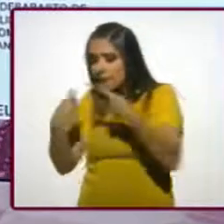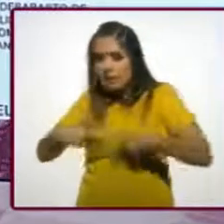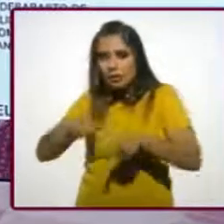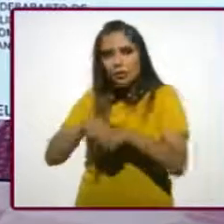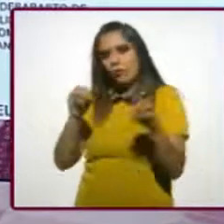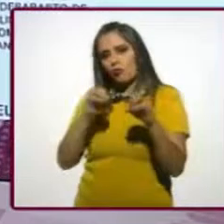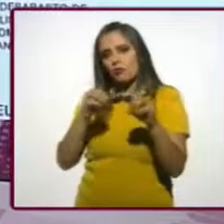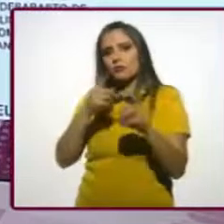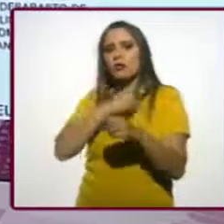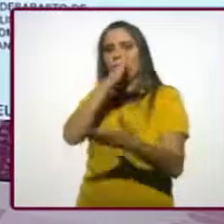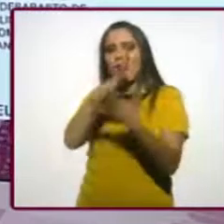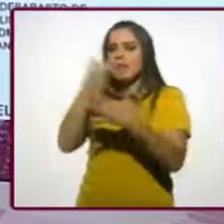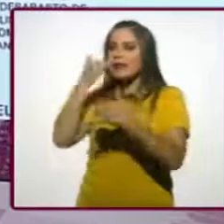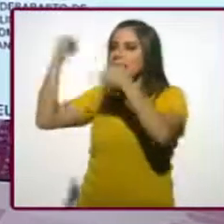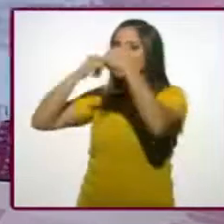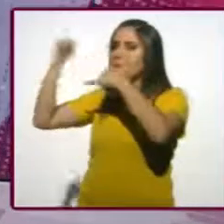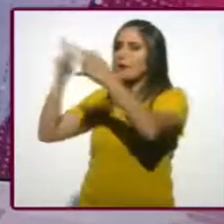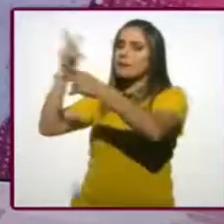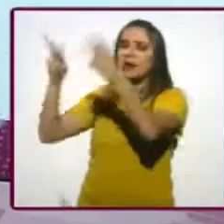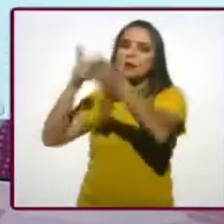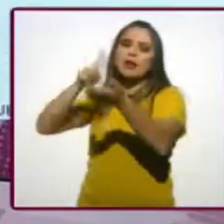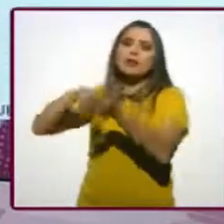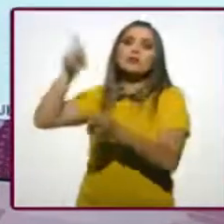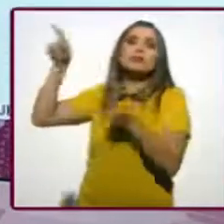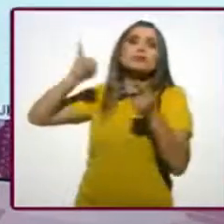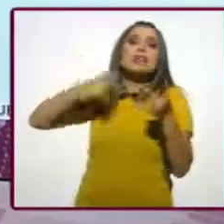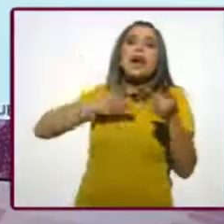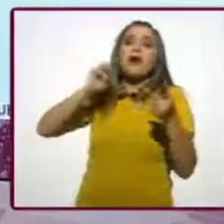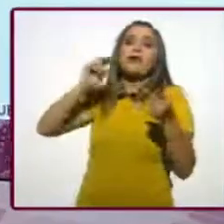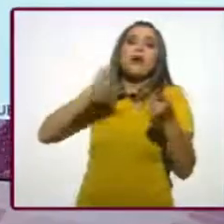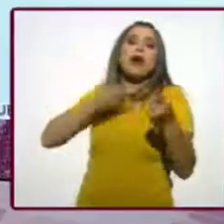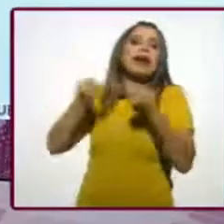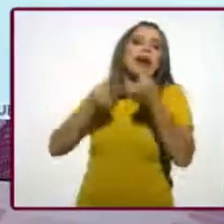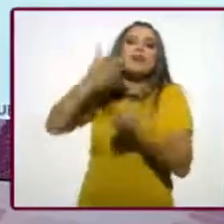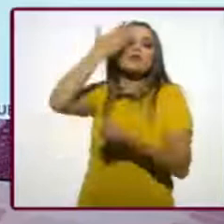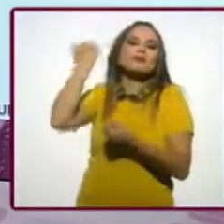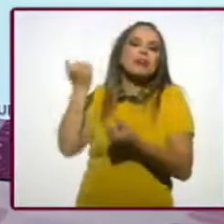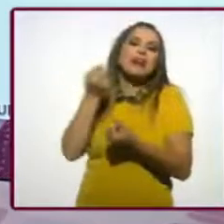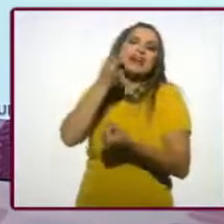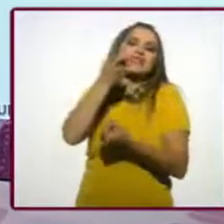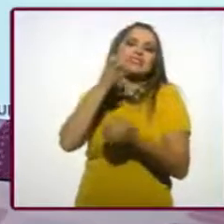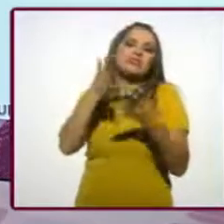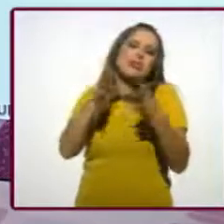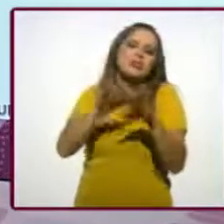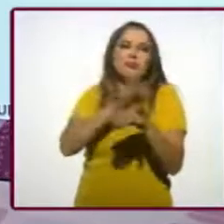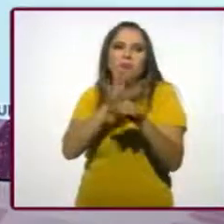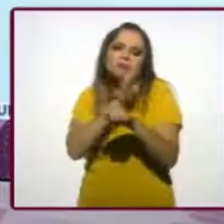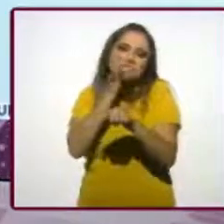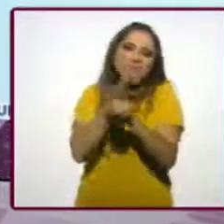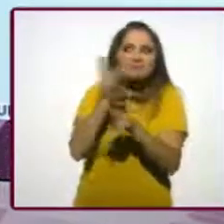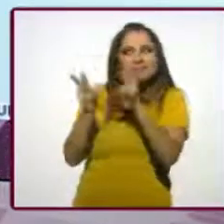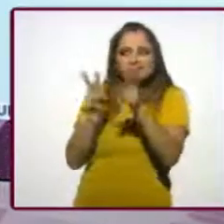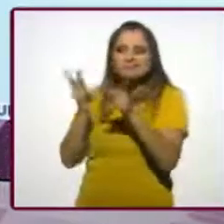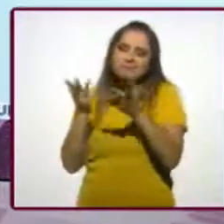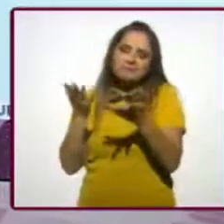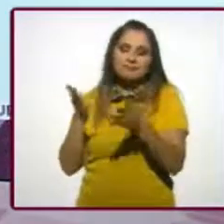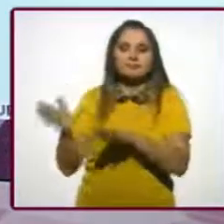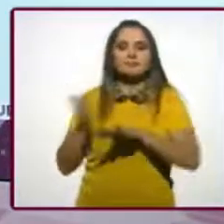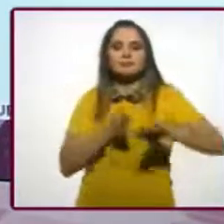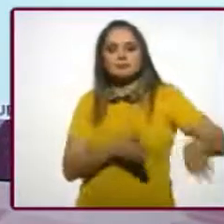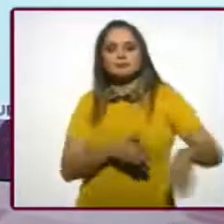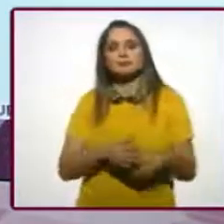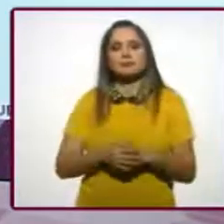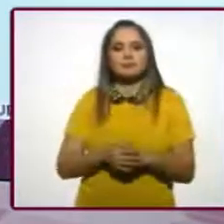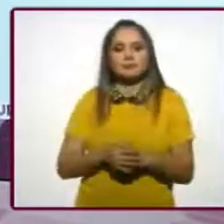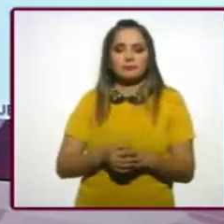aprobación a la medida. Siguiente gráfico. Parte de esto lo podríamos explicar también por el número de usuarios, más allá del